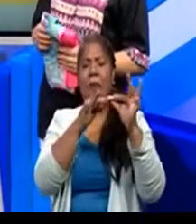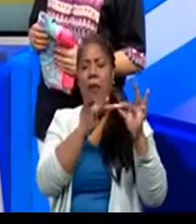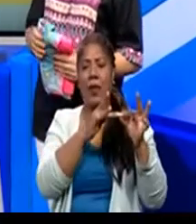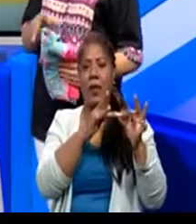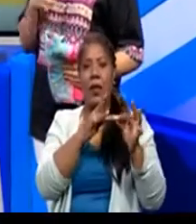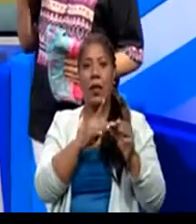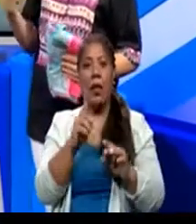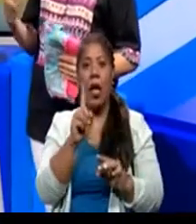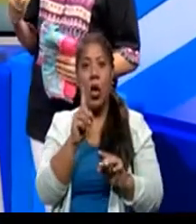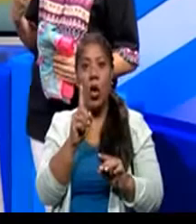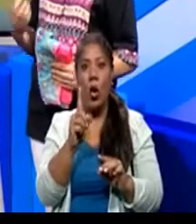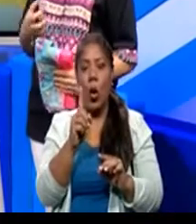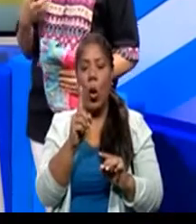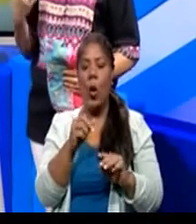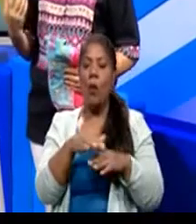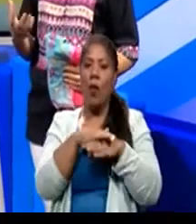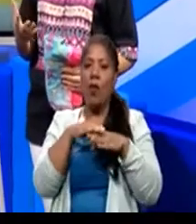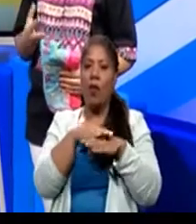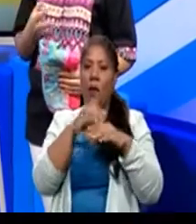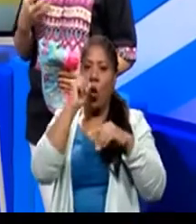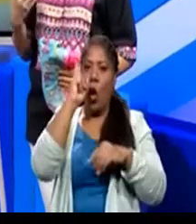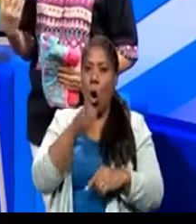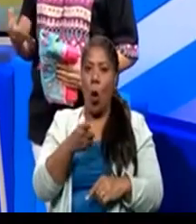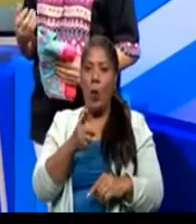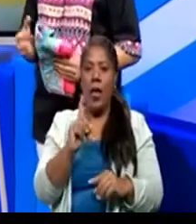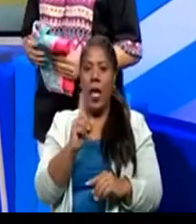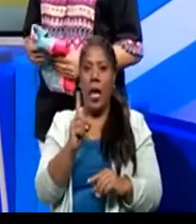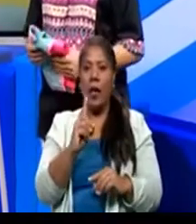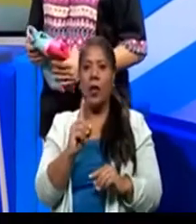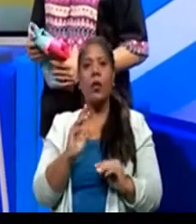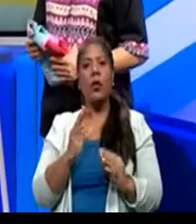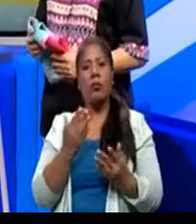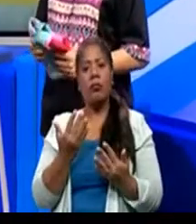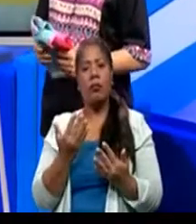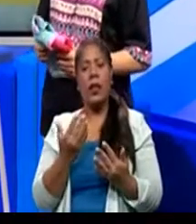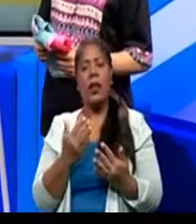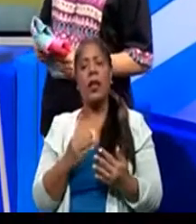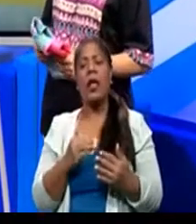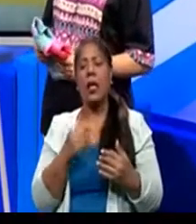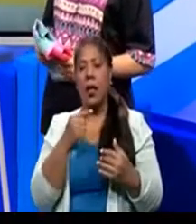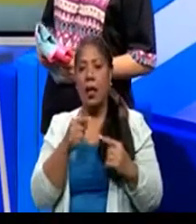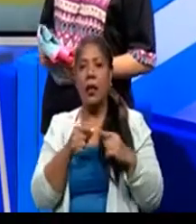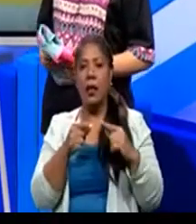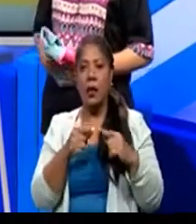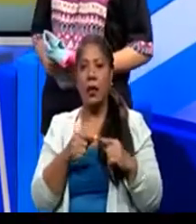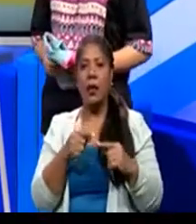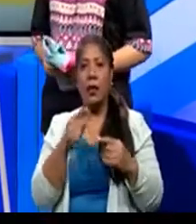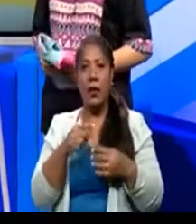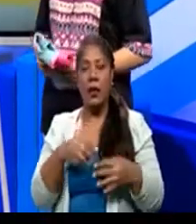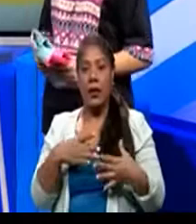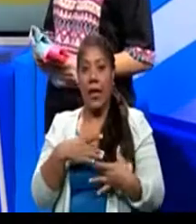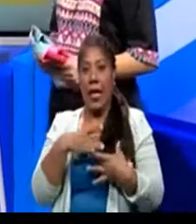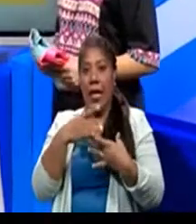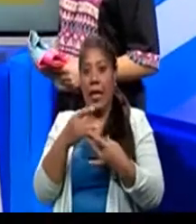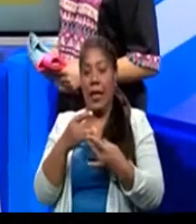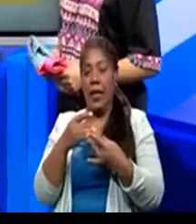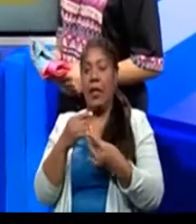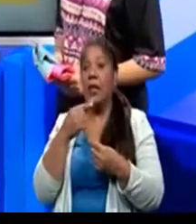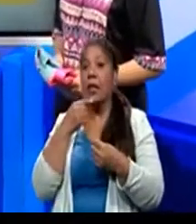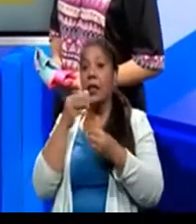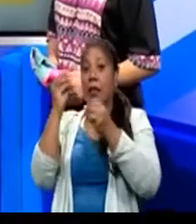no obligarlo si vemos algún tipo de rechazo o algún tipo de reacción así, okay, impulsiva. Muy interesante eso,